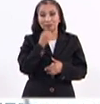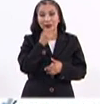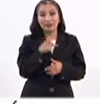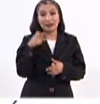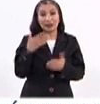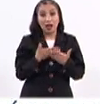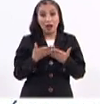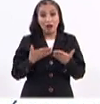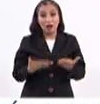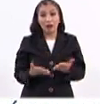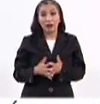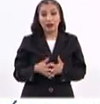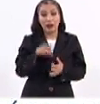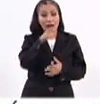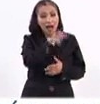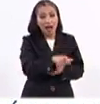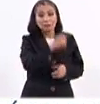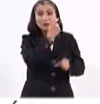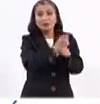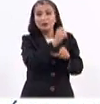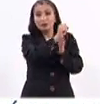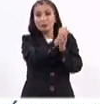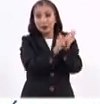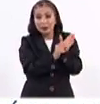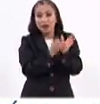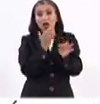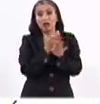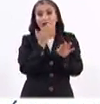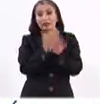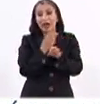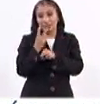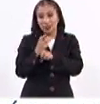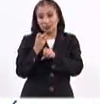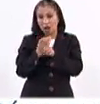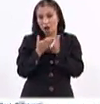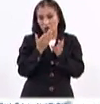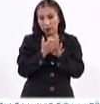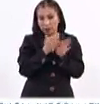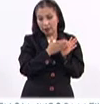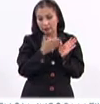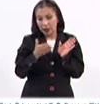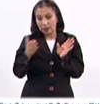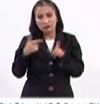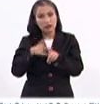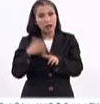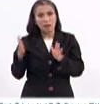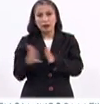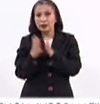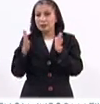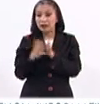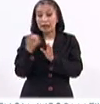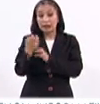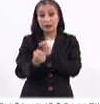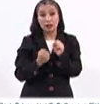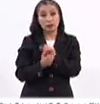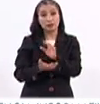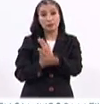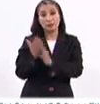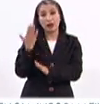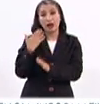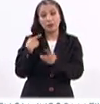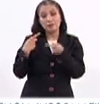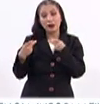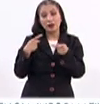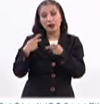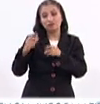en este caso él es de primer semestre, actualmente está en tercero y sigue participando, y este año se va pero ahora a